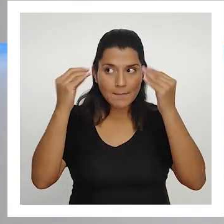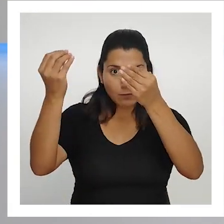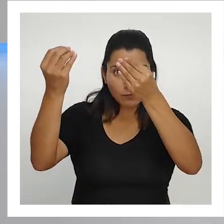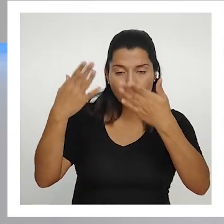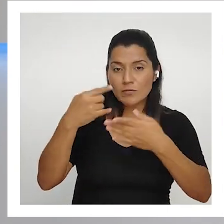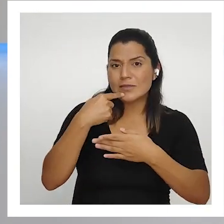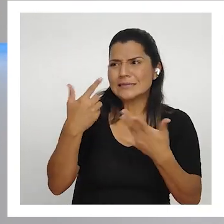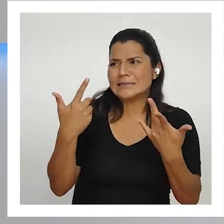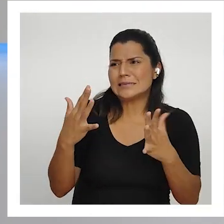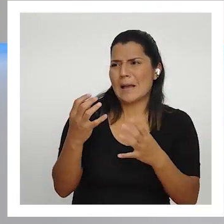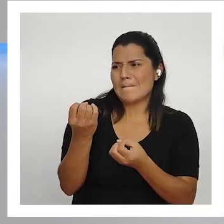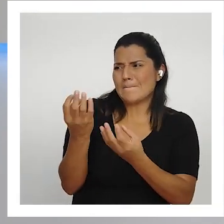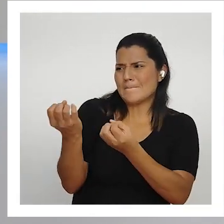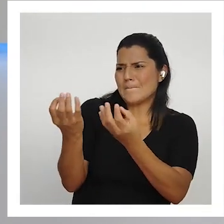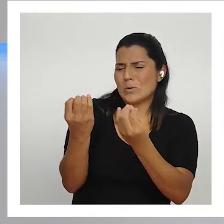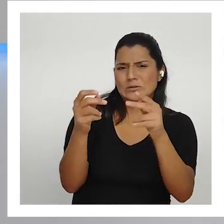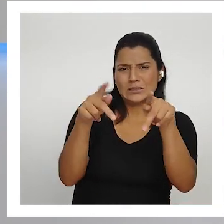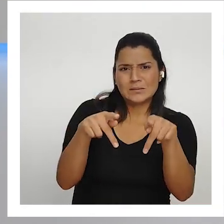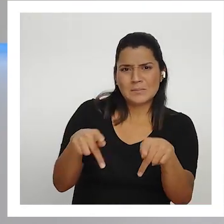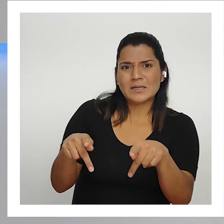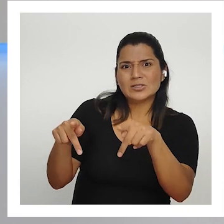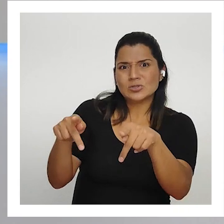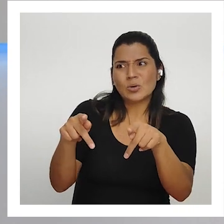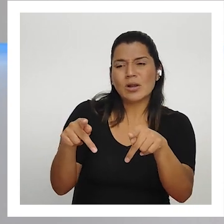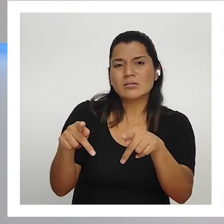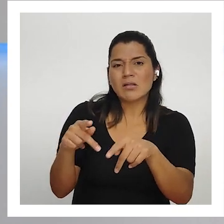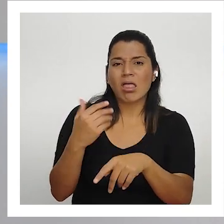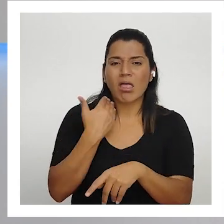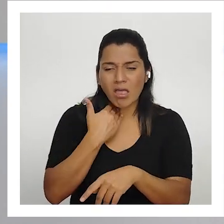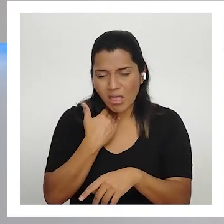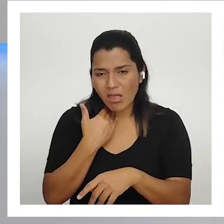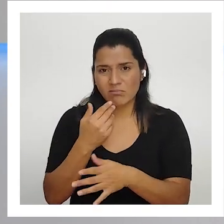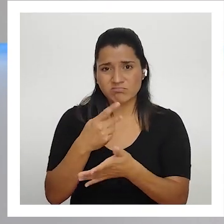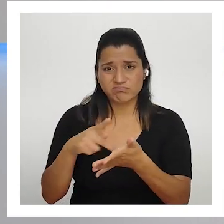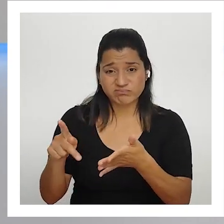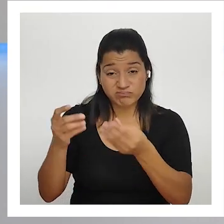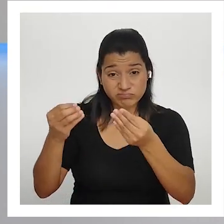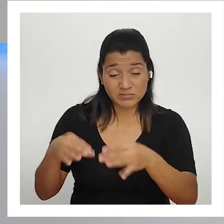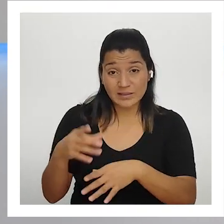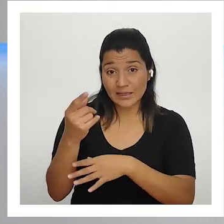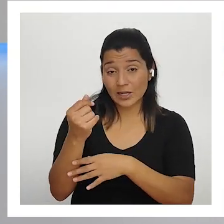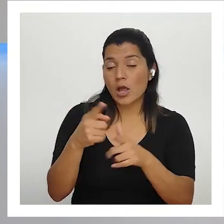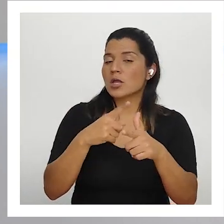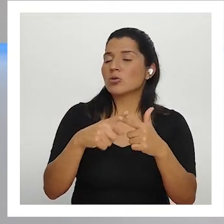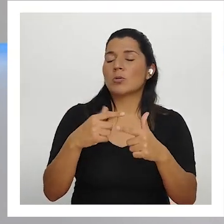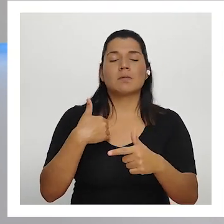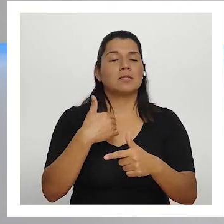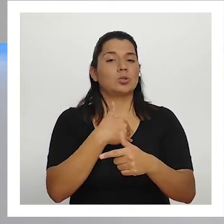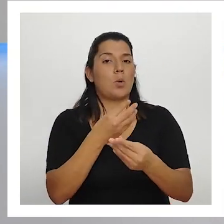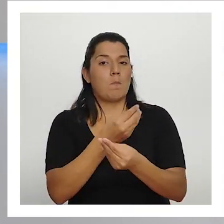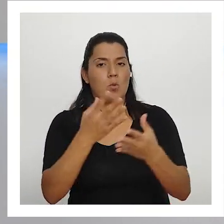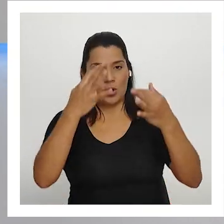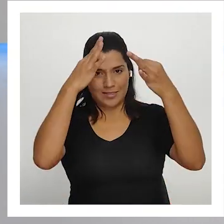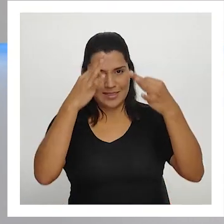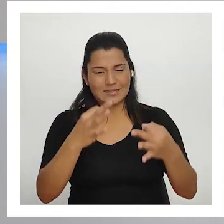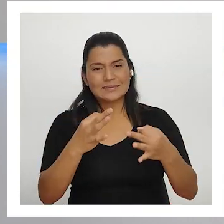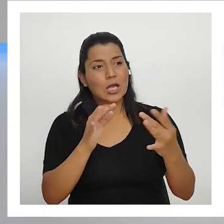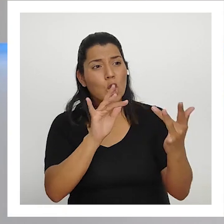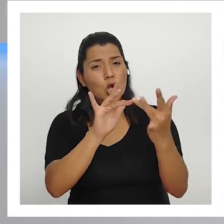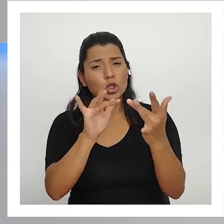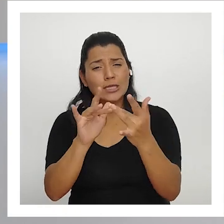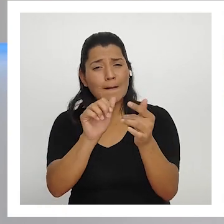revisión de esta única denuncia que se encuentra pues en sede judicial. No obstante, no es sino hasta durante precisamente este mes que recibimos